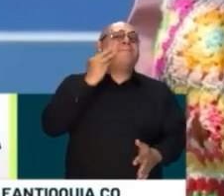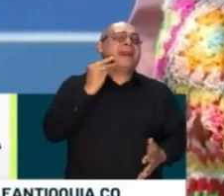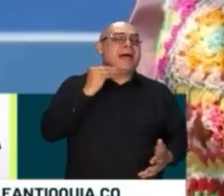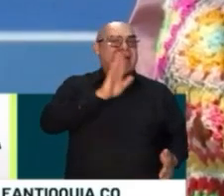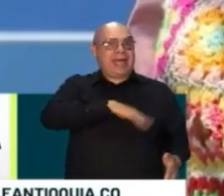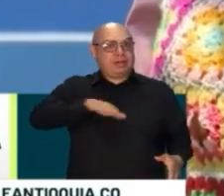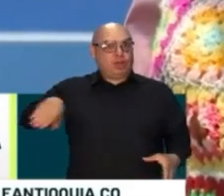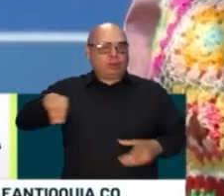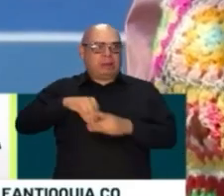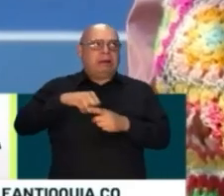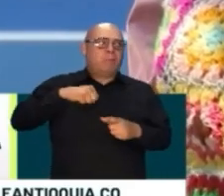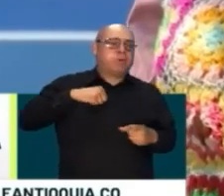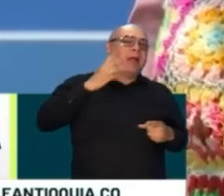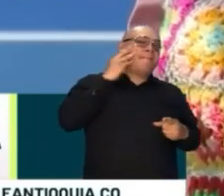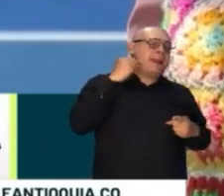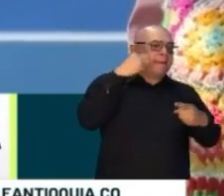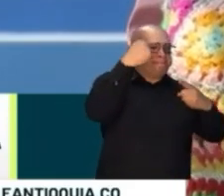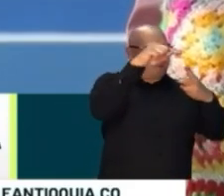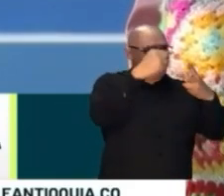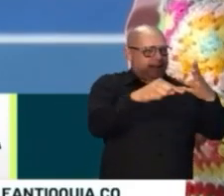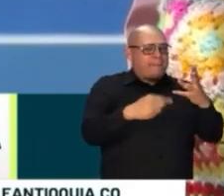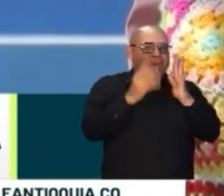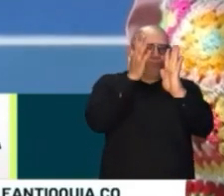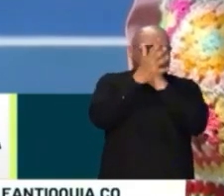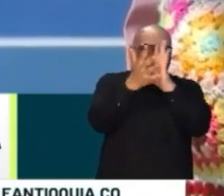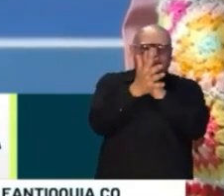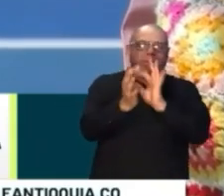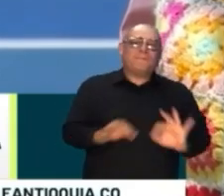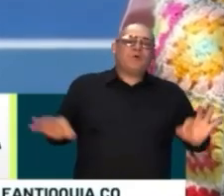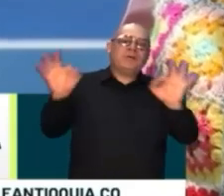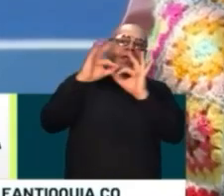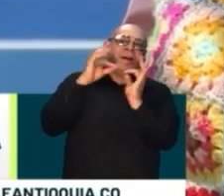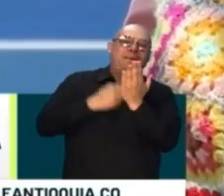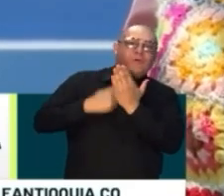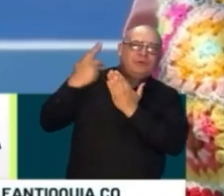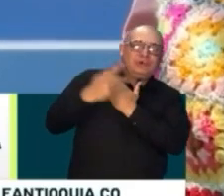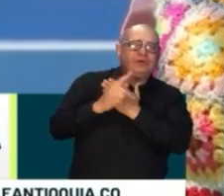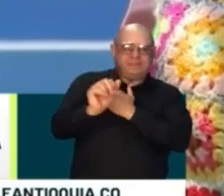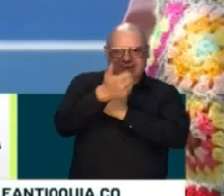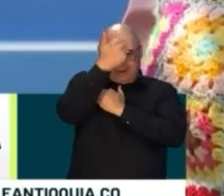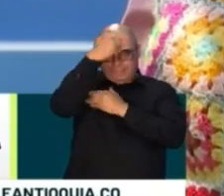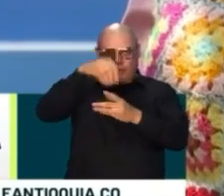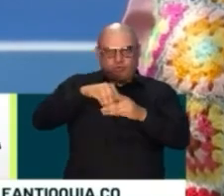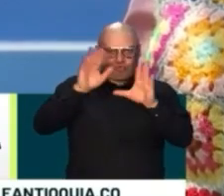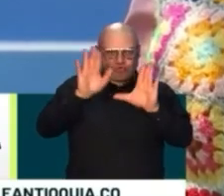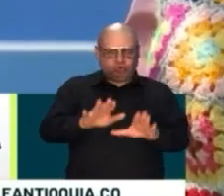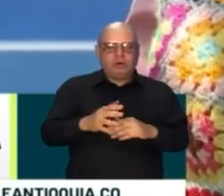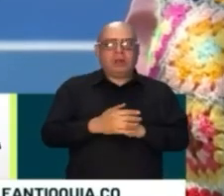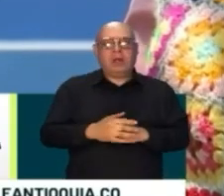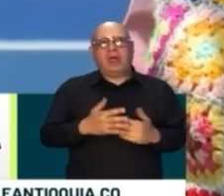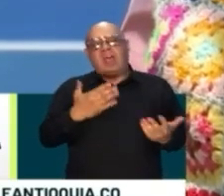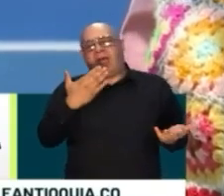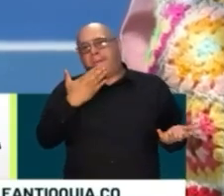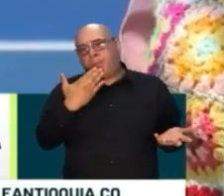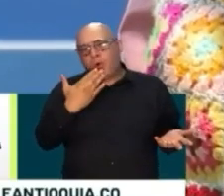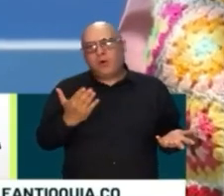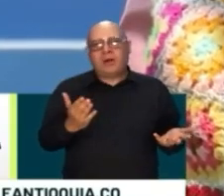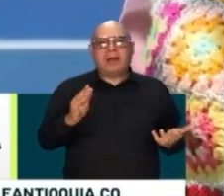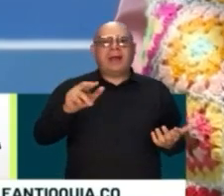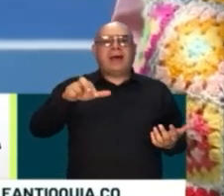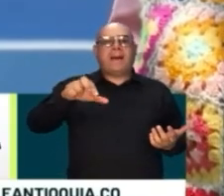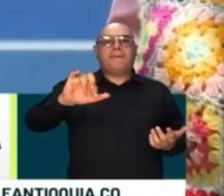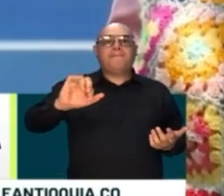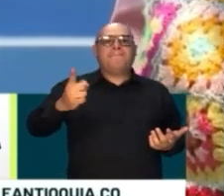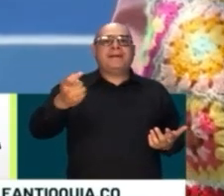departamento a través de proyectos importantes y fundamentales insignias por ejemplo como nuestro proyecto piragua que tiene más de